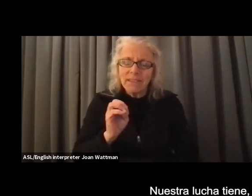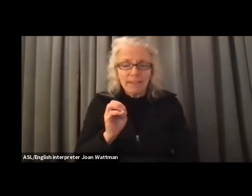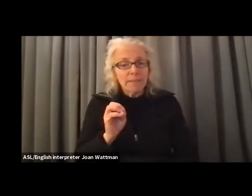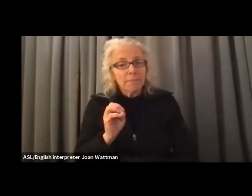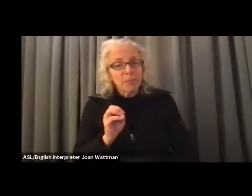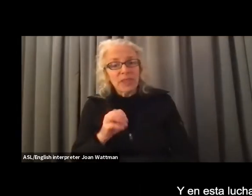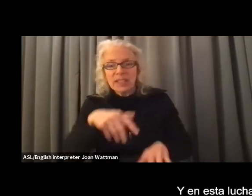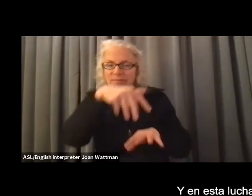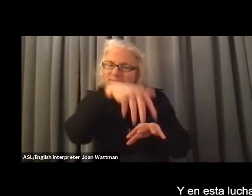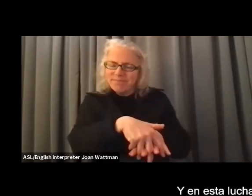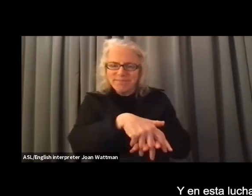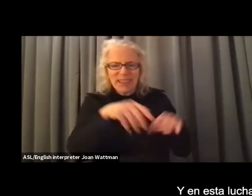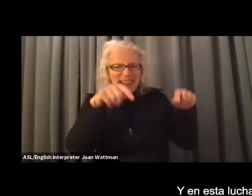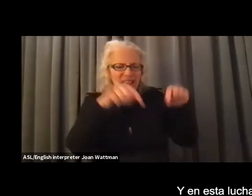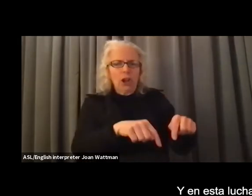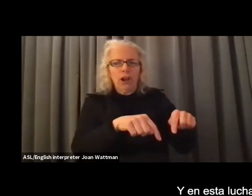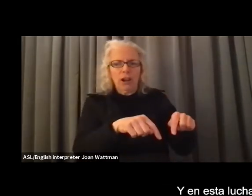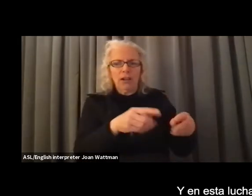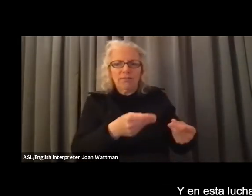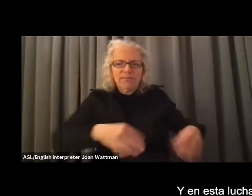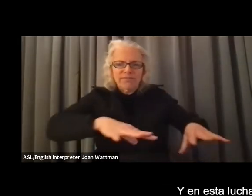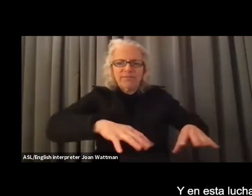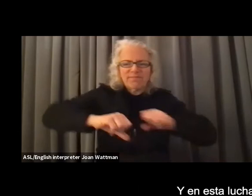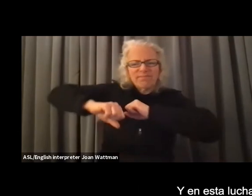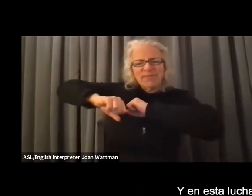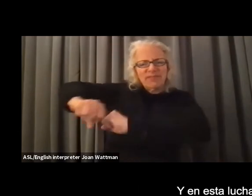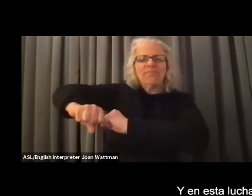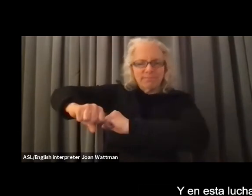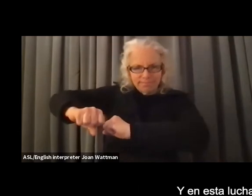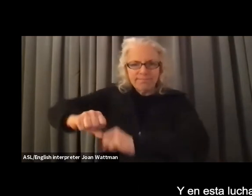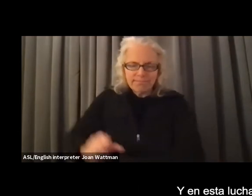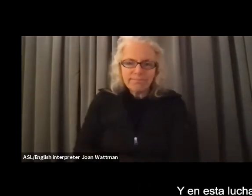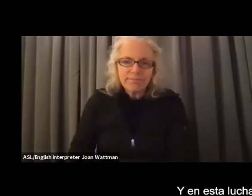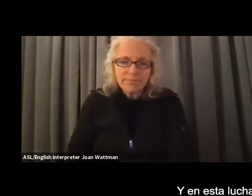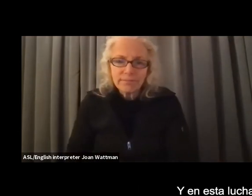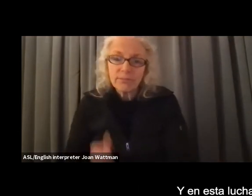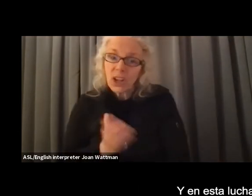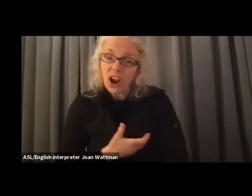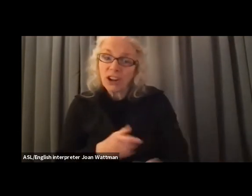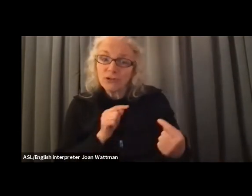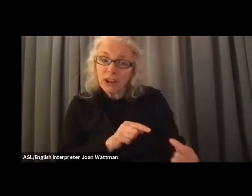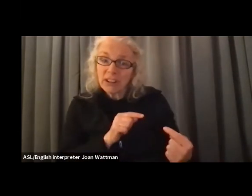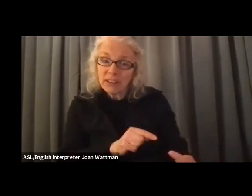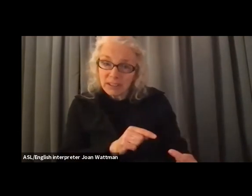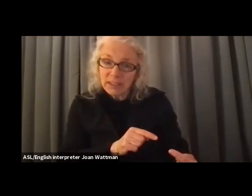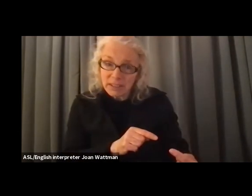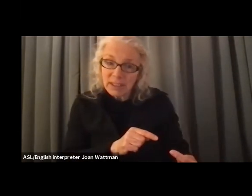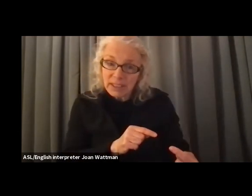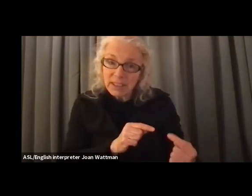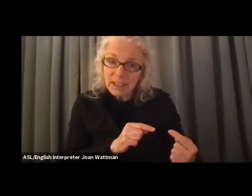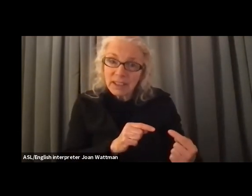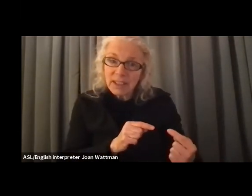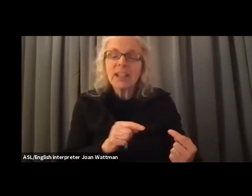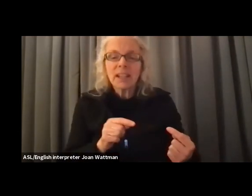territorios. Y en esta lucha, como dijo Rose, tuve la oportunidad de viajar a los Estados Unidos, por